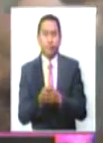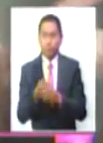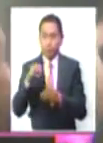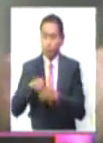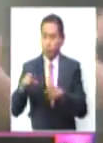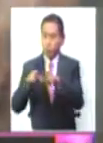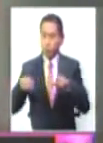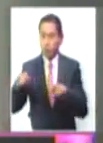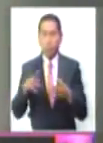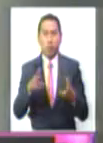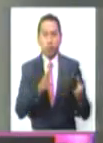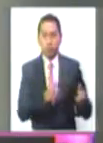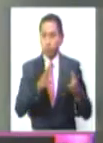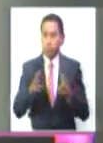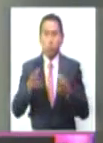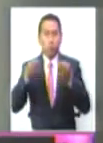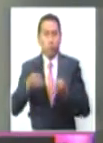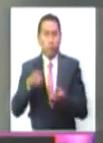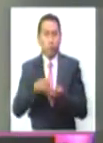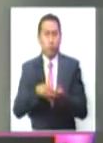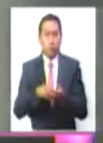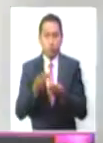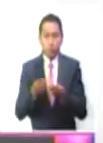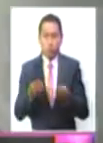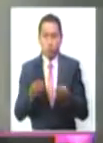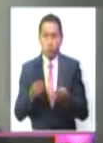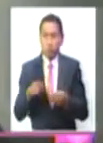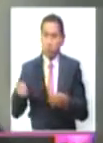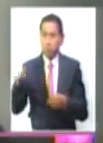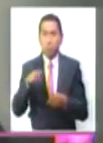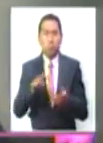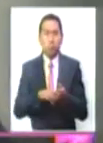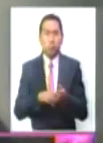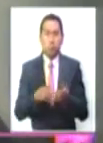la entrega formal de ese material para